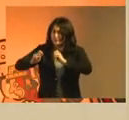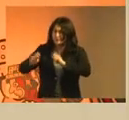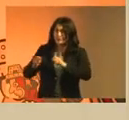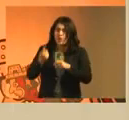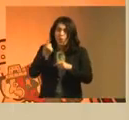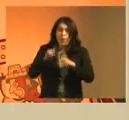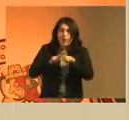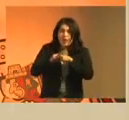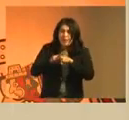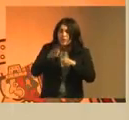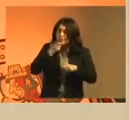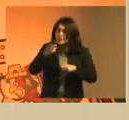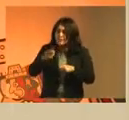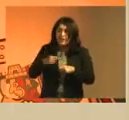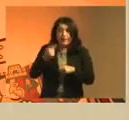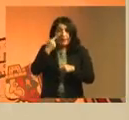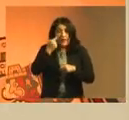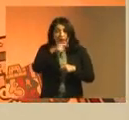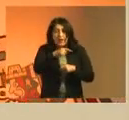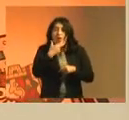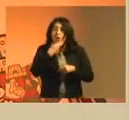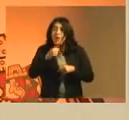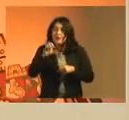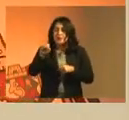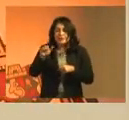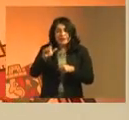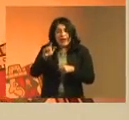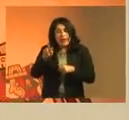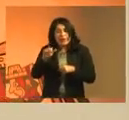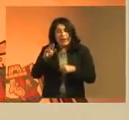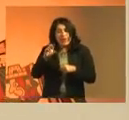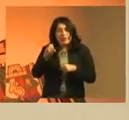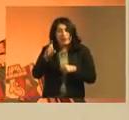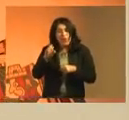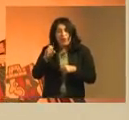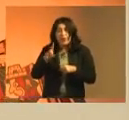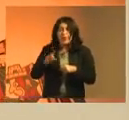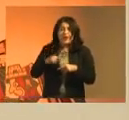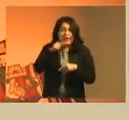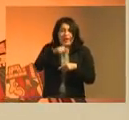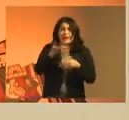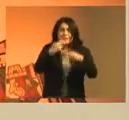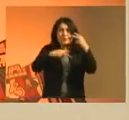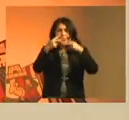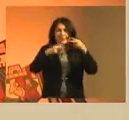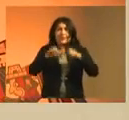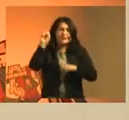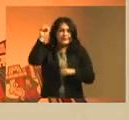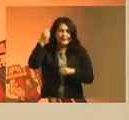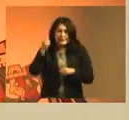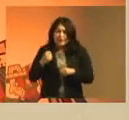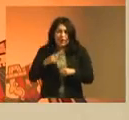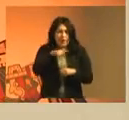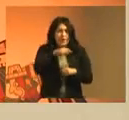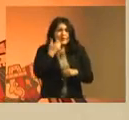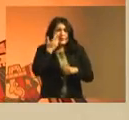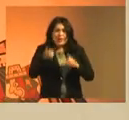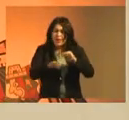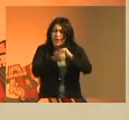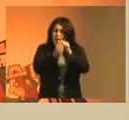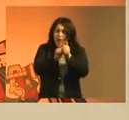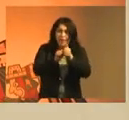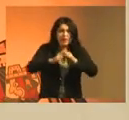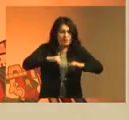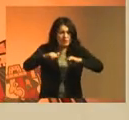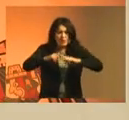dice aquí está salvador alvarado este hombre viene en el norte este hombre viene de sinaloa este hombre es un reformista y está entregando